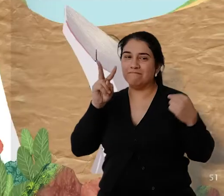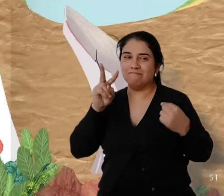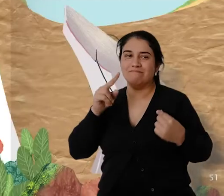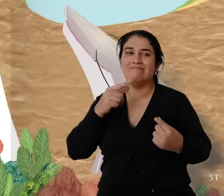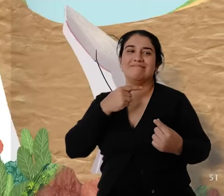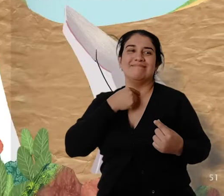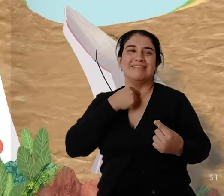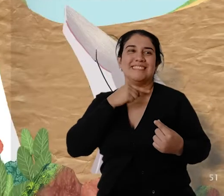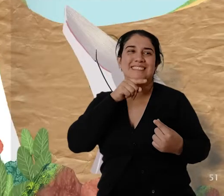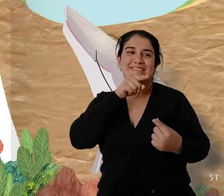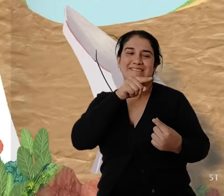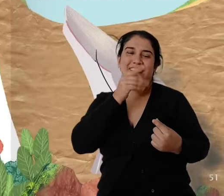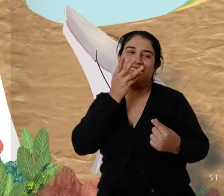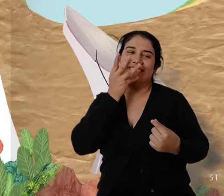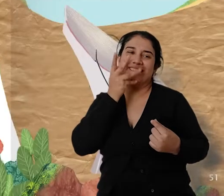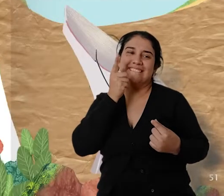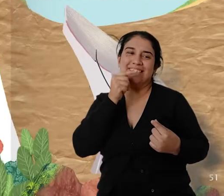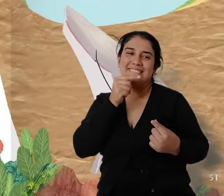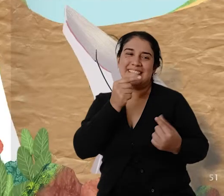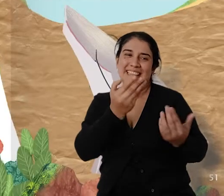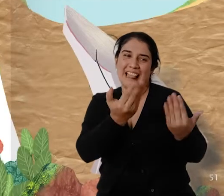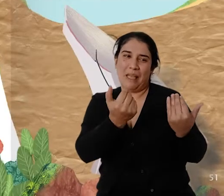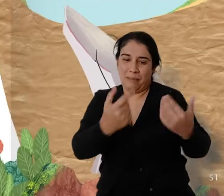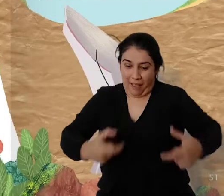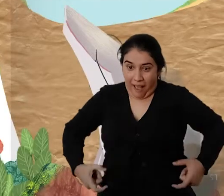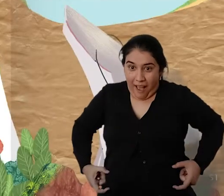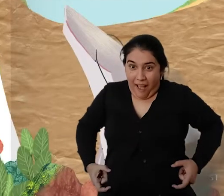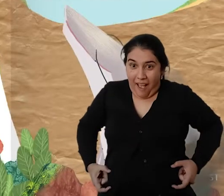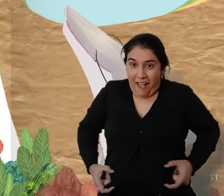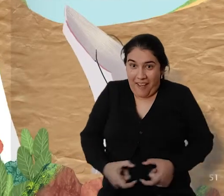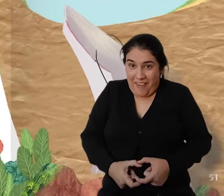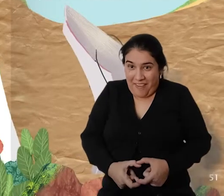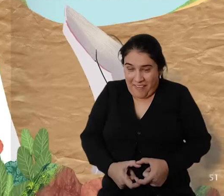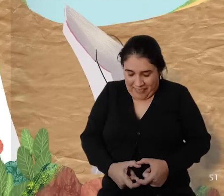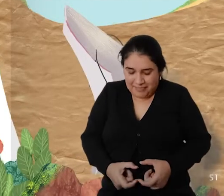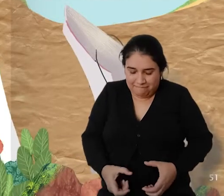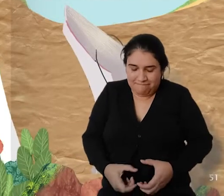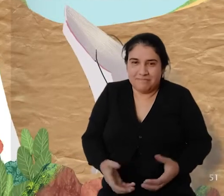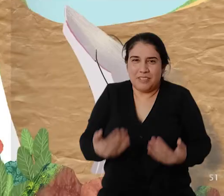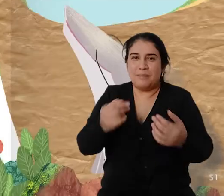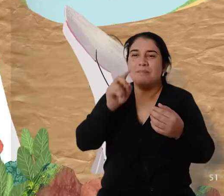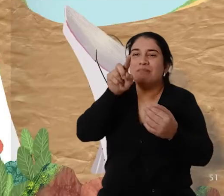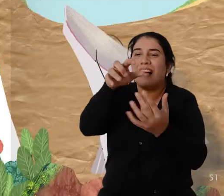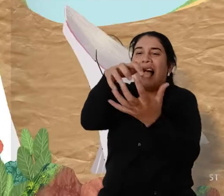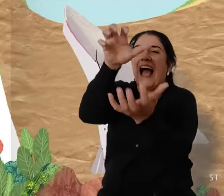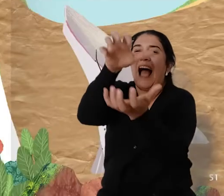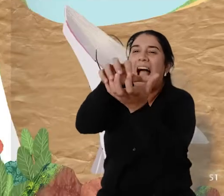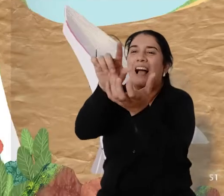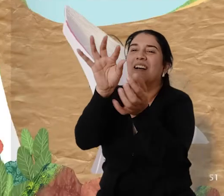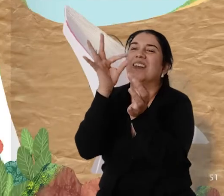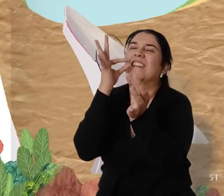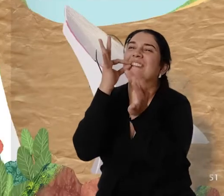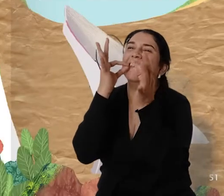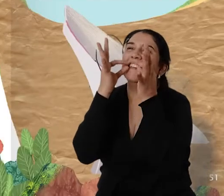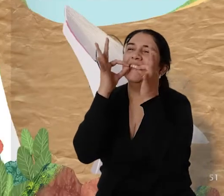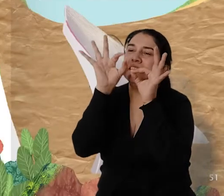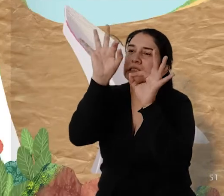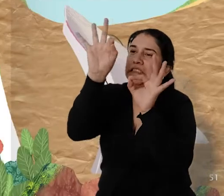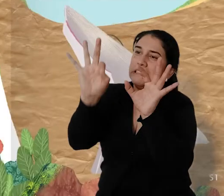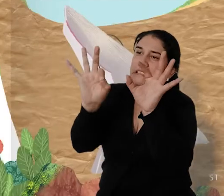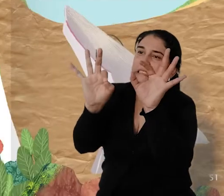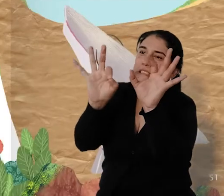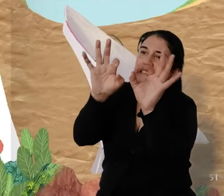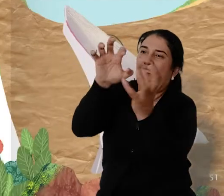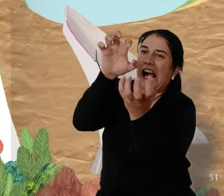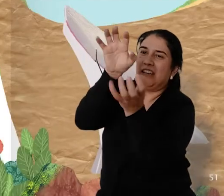los cordones del oficial, pidió que se los regalaran y tuvo que sacárselos de entre los dientes al viejo yacaré,